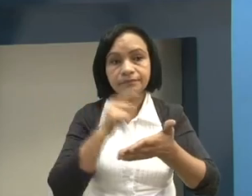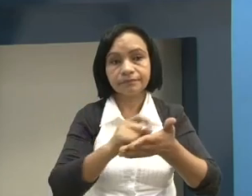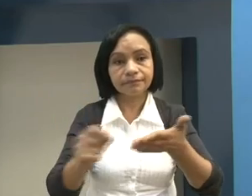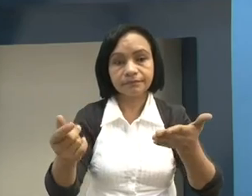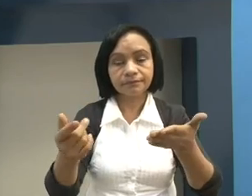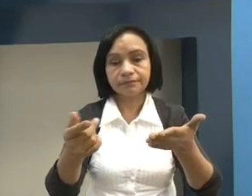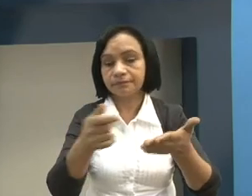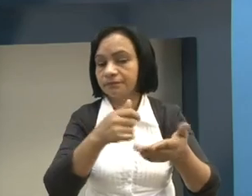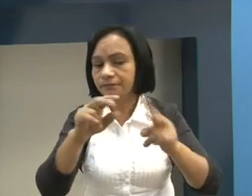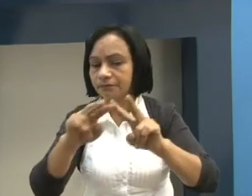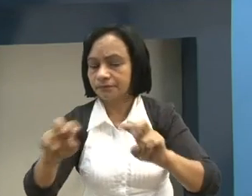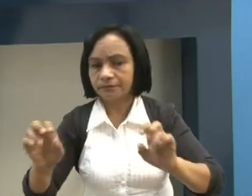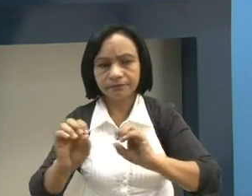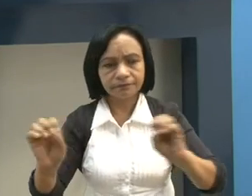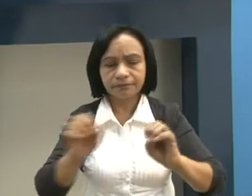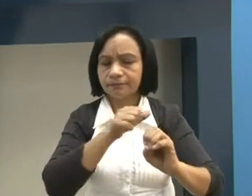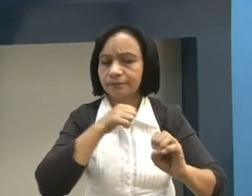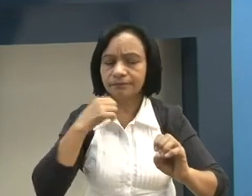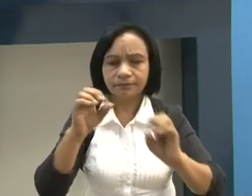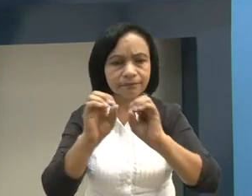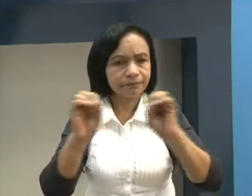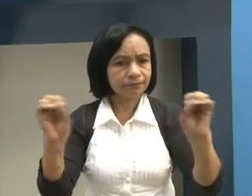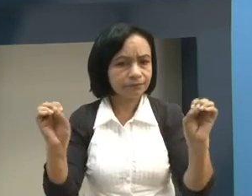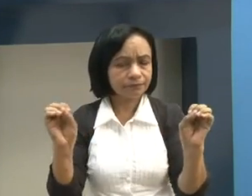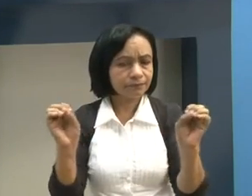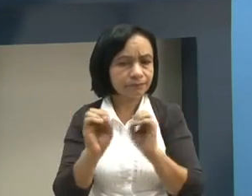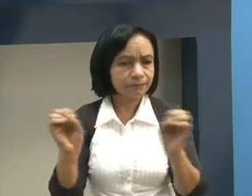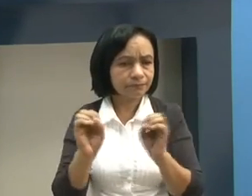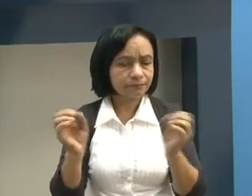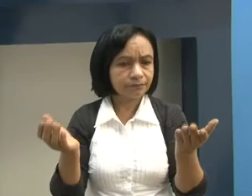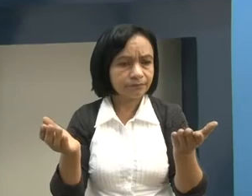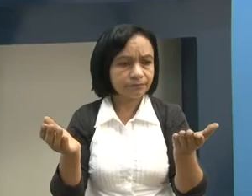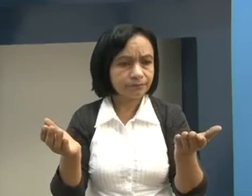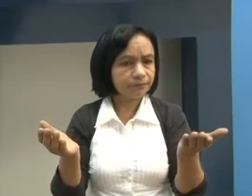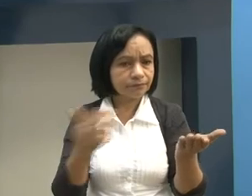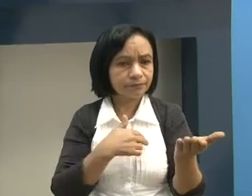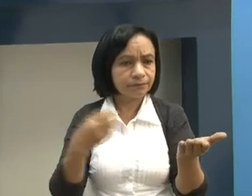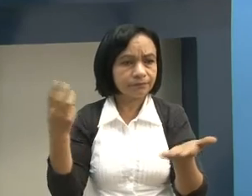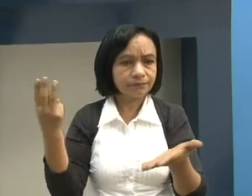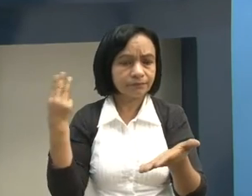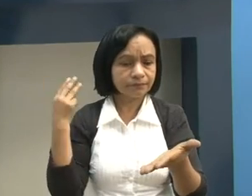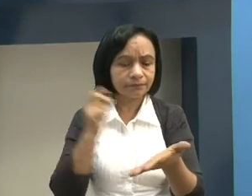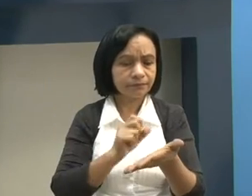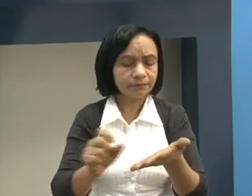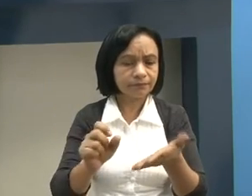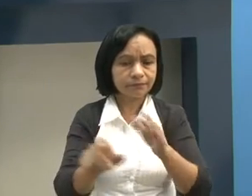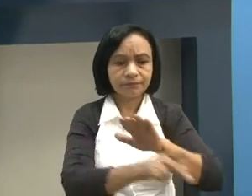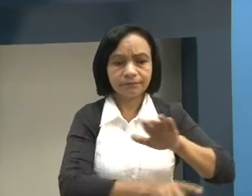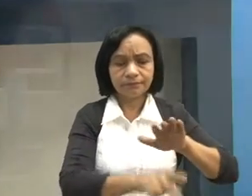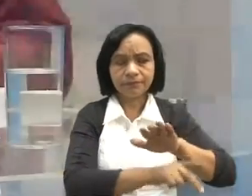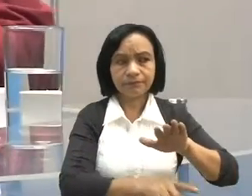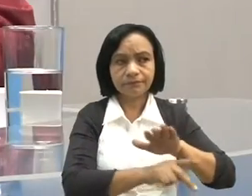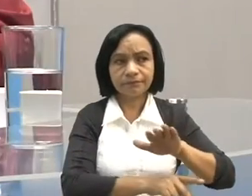ni examina, ni hace, pues no hace exámenes, no explica. El maestro preescolar, si vos te fijás, y ha